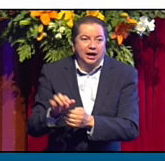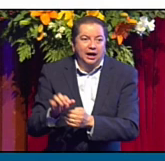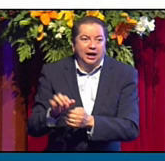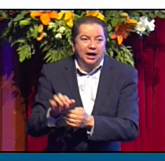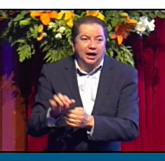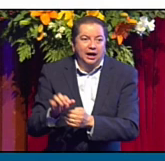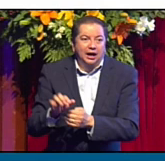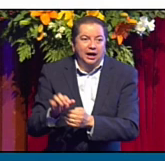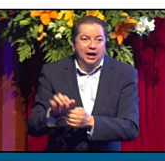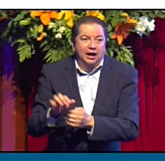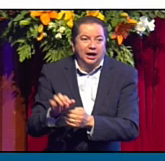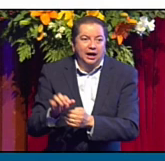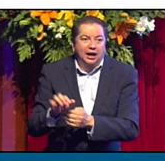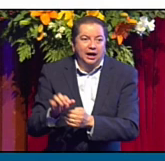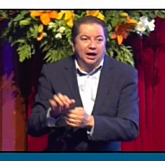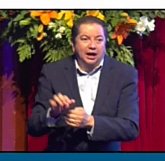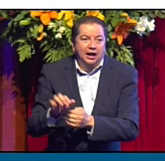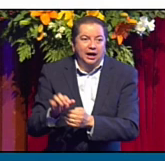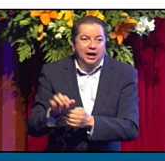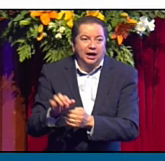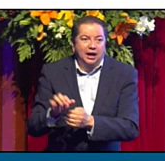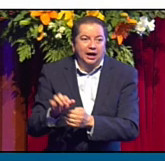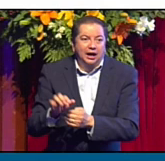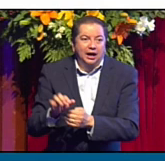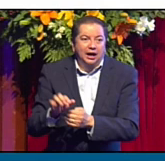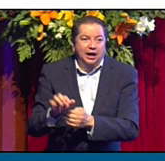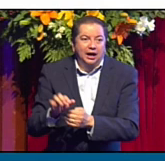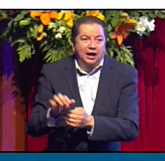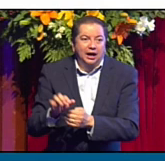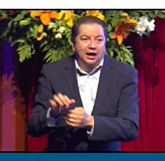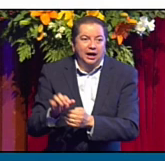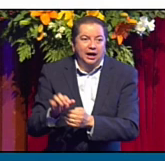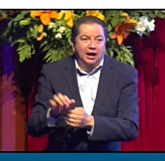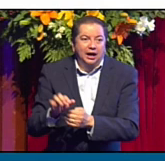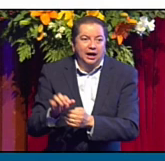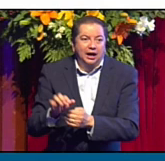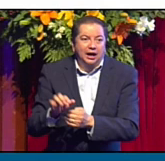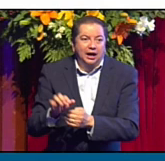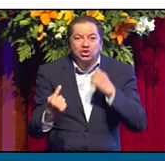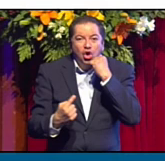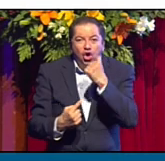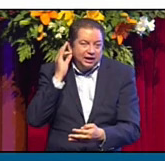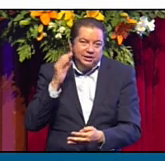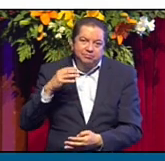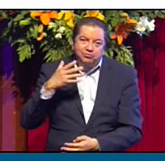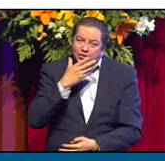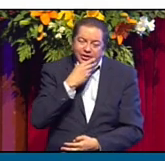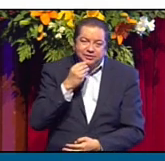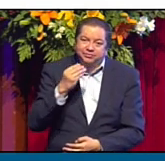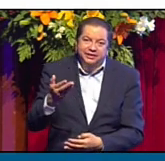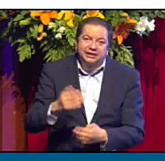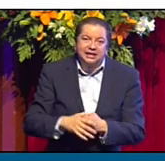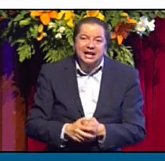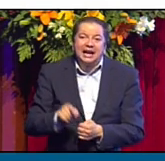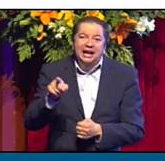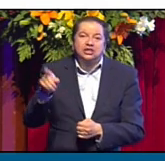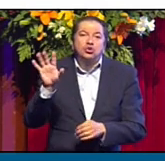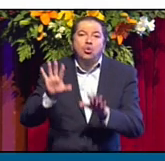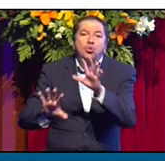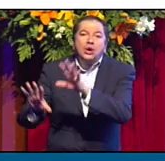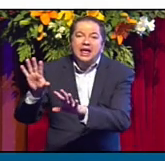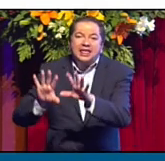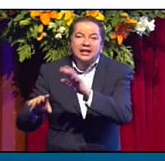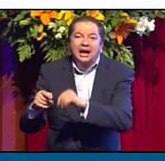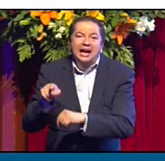todos los días de la semana a su hogar. Ahí tenemos una mujer maravillosa que en representación de todos nosotros los cuida y es